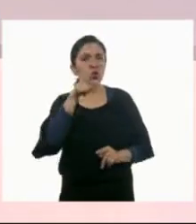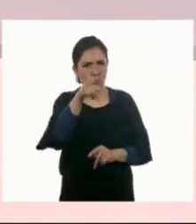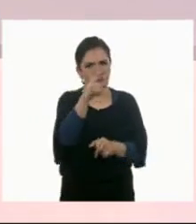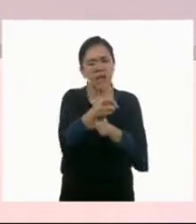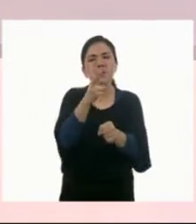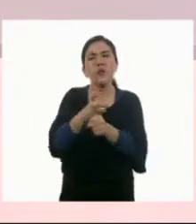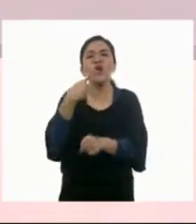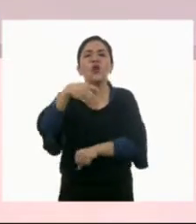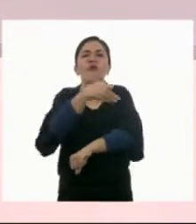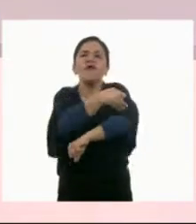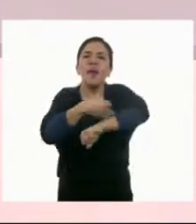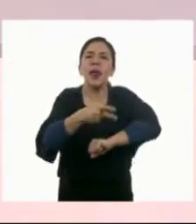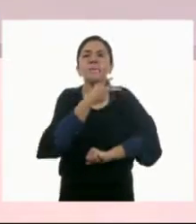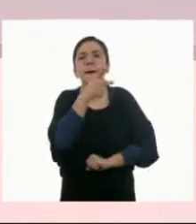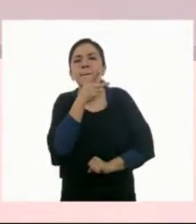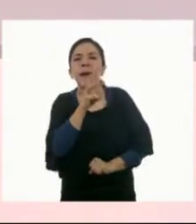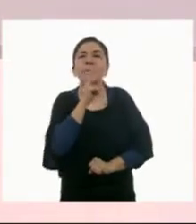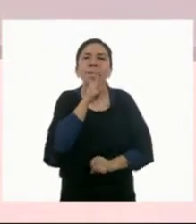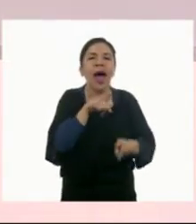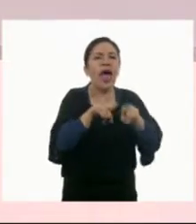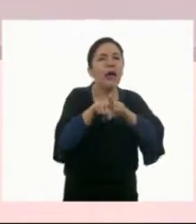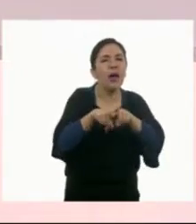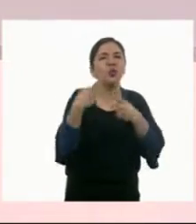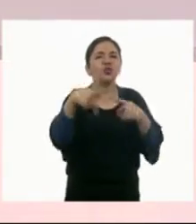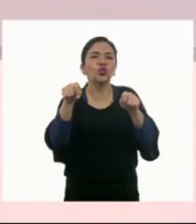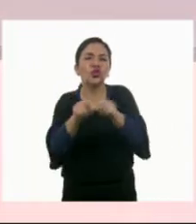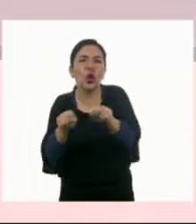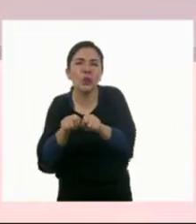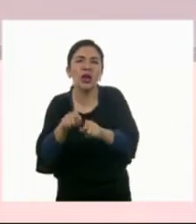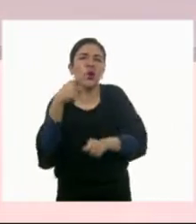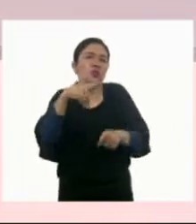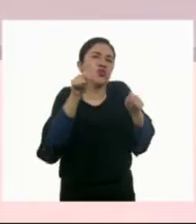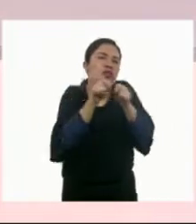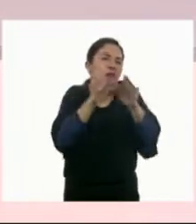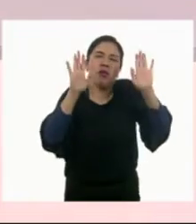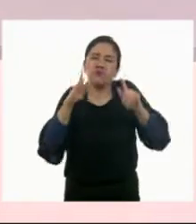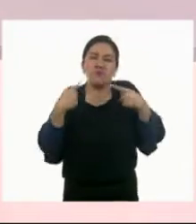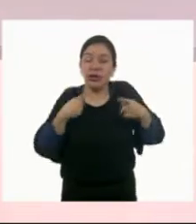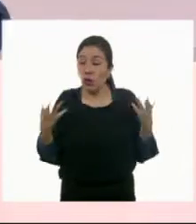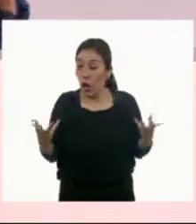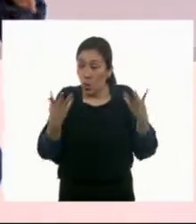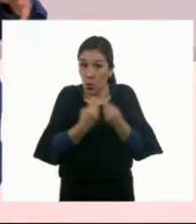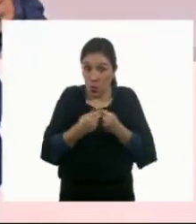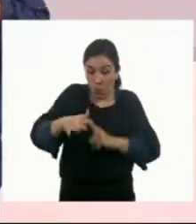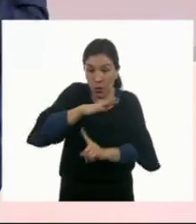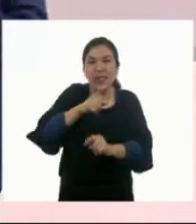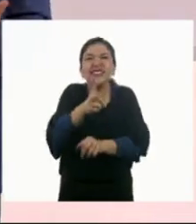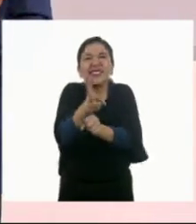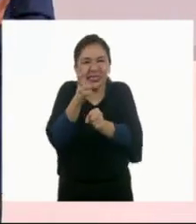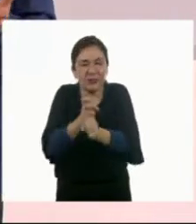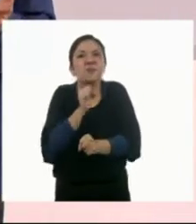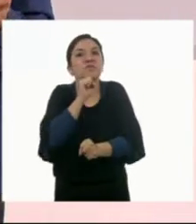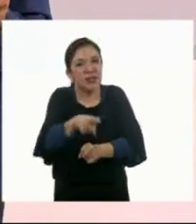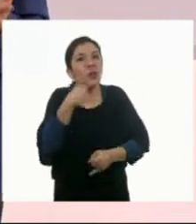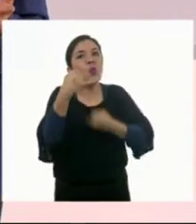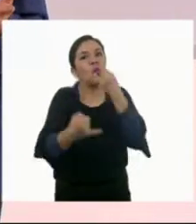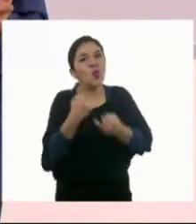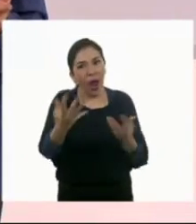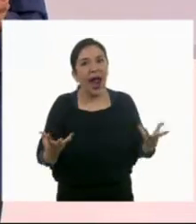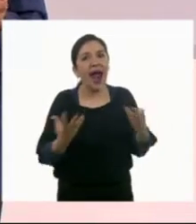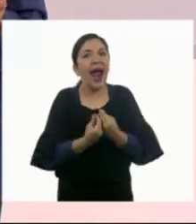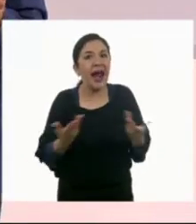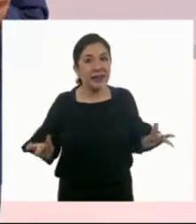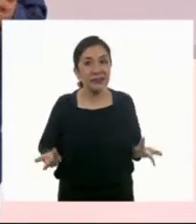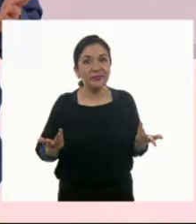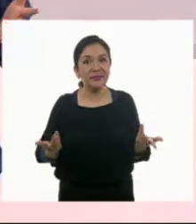invitan a sus familias, a sus papás, a sus hermanos, a sus sobrinos, a sus tíos, a la gente que tengan cerca, para que hagan el mismo juego que nosotros